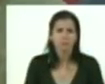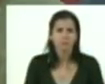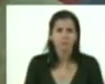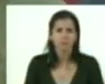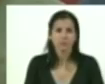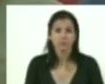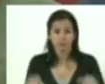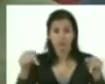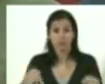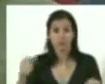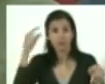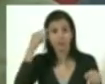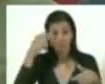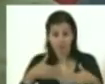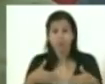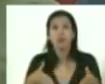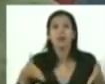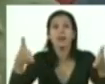de una época nueva,